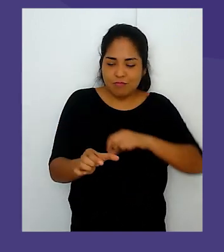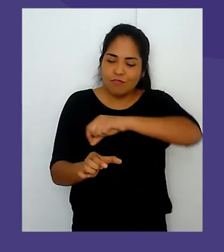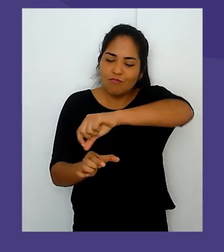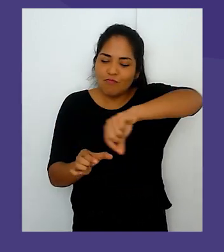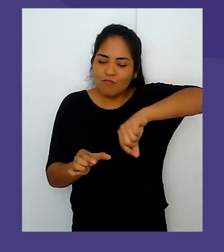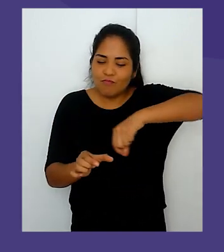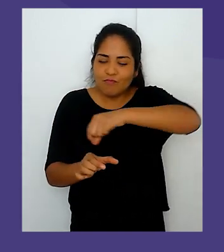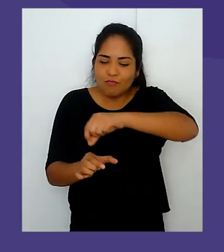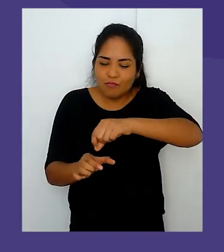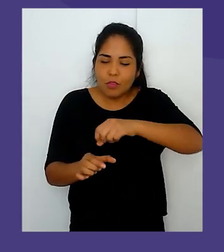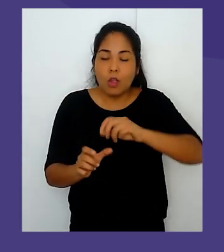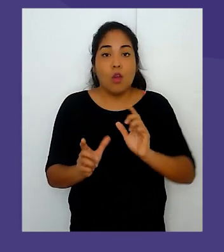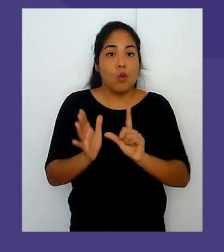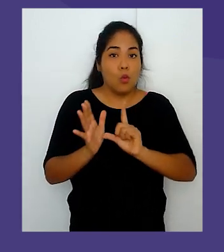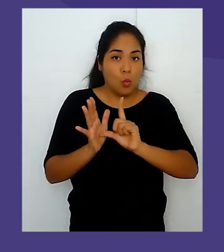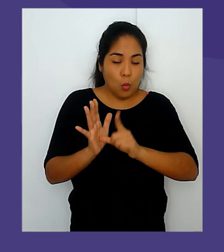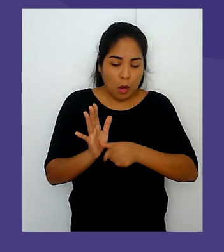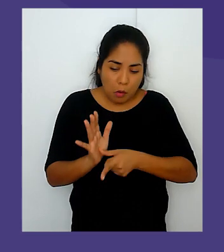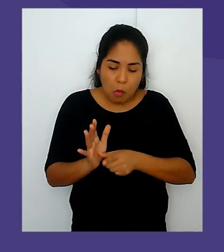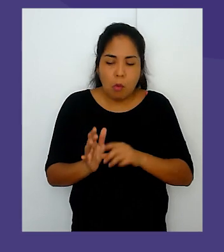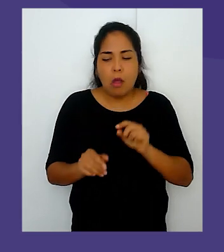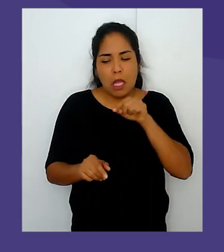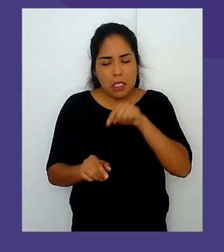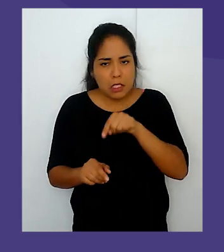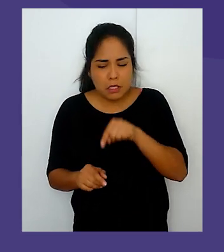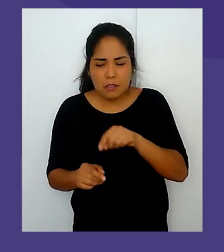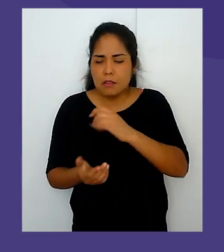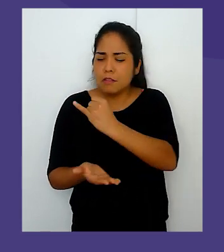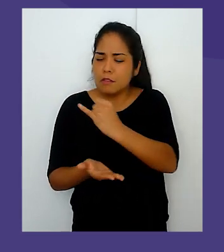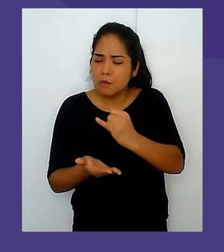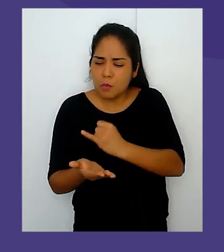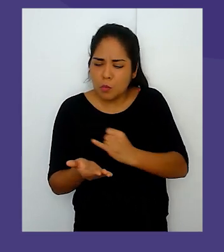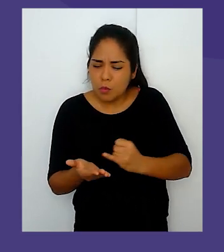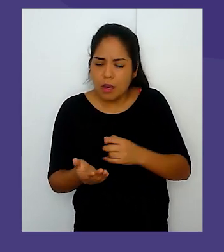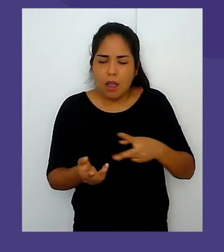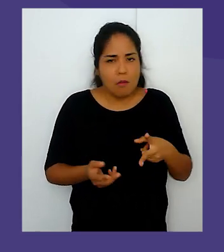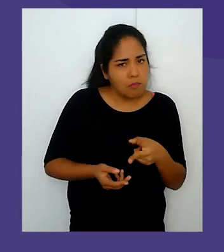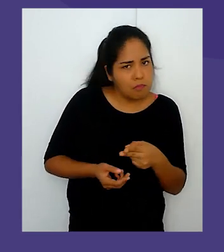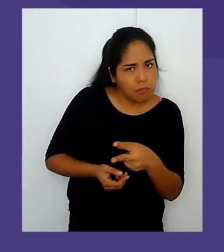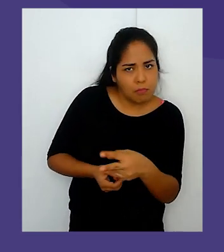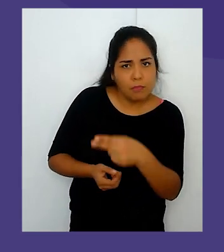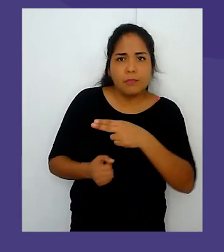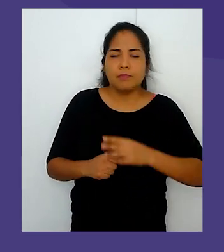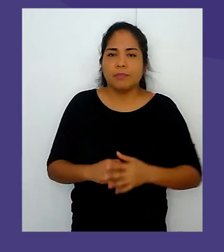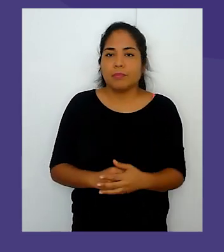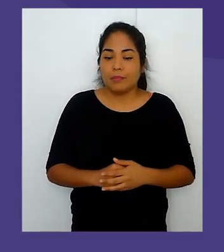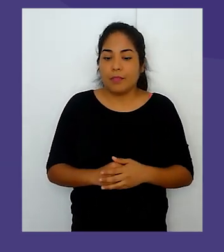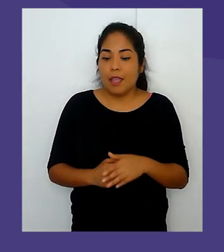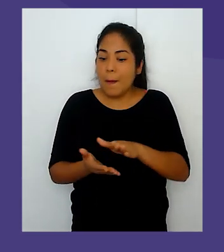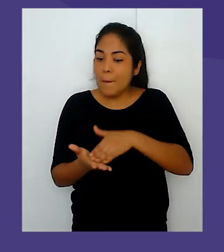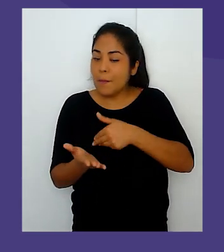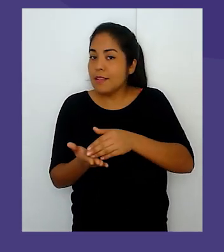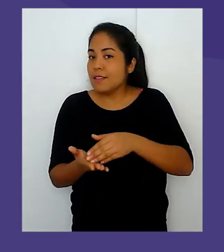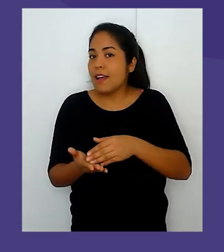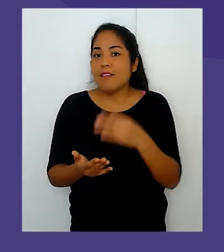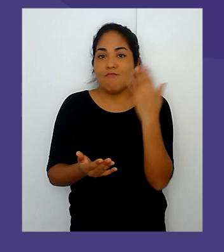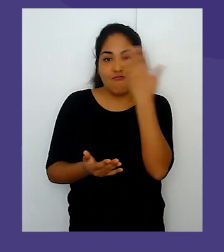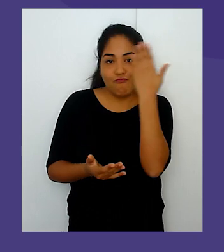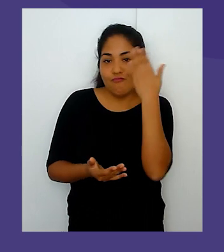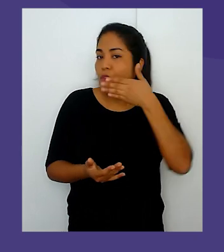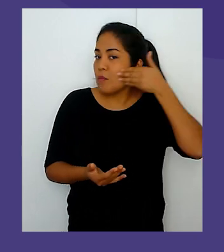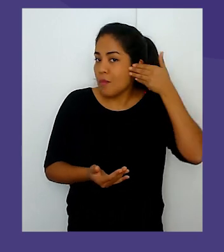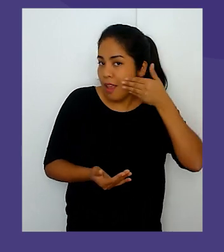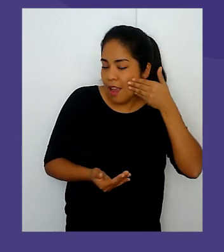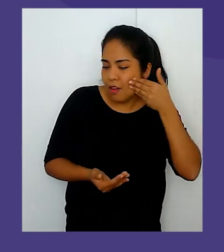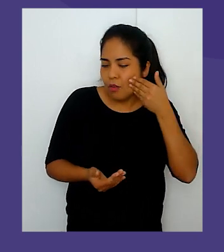con lápiz sobre un papel o cartulina. Dentro de ellos, dibuja las piezas y recórtalas. Pinta de blanco y